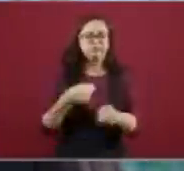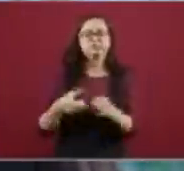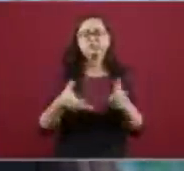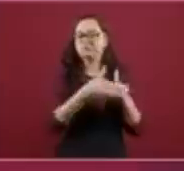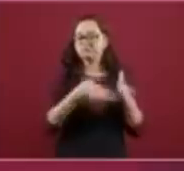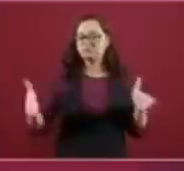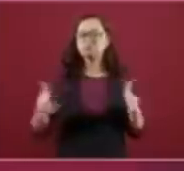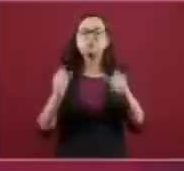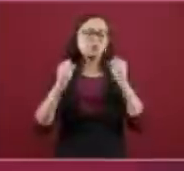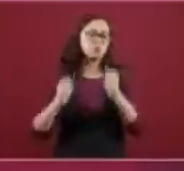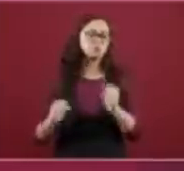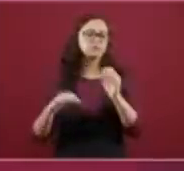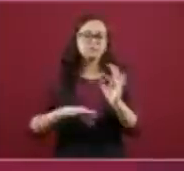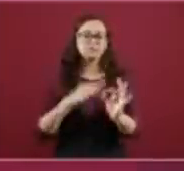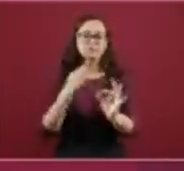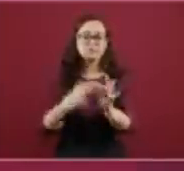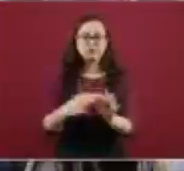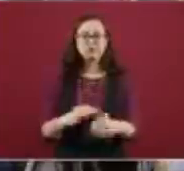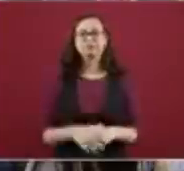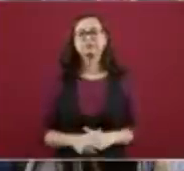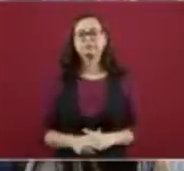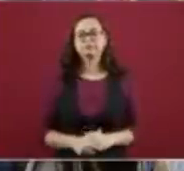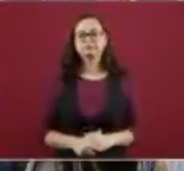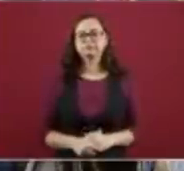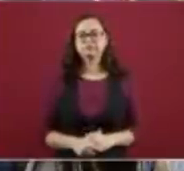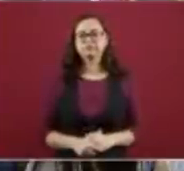concluir. Presidente, gracias.